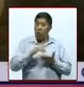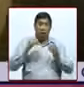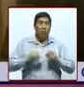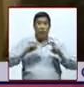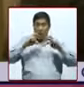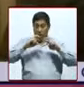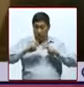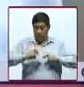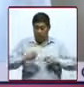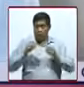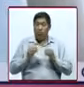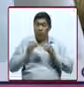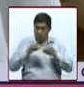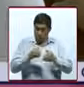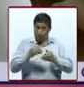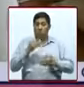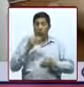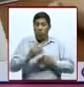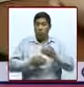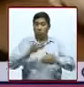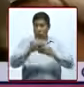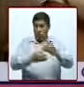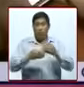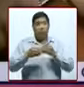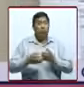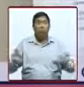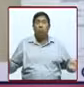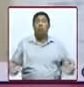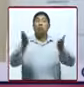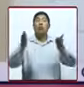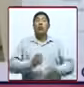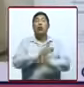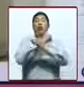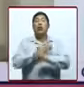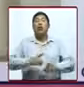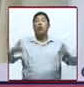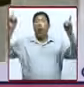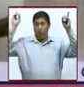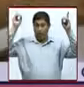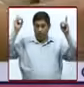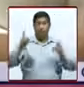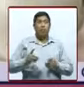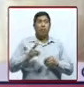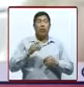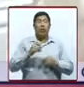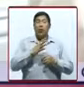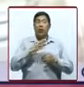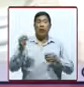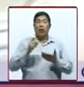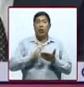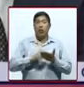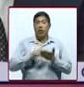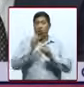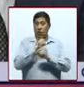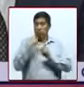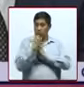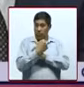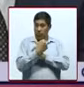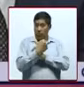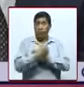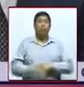de su implementación progresiva para impulsar la democracia interna en las organizaciones políticas.